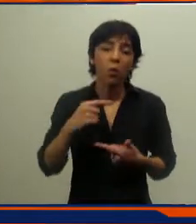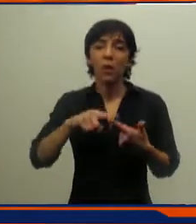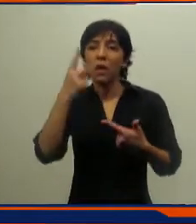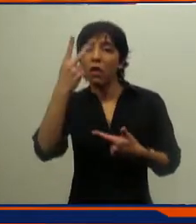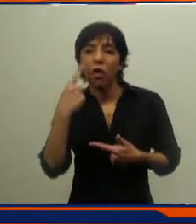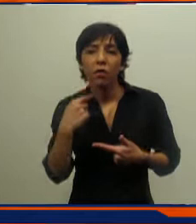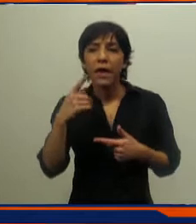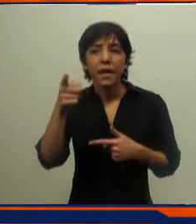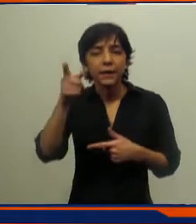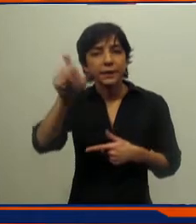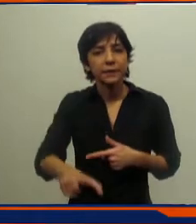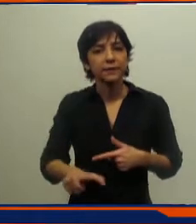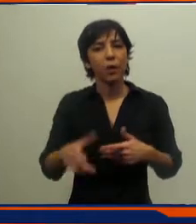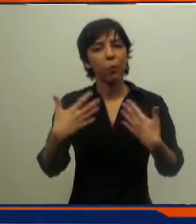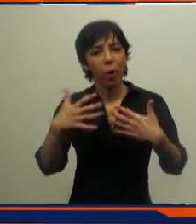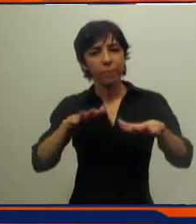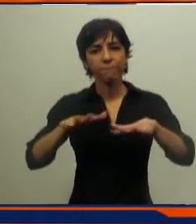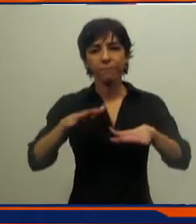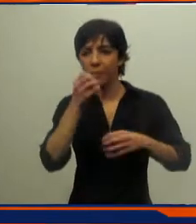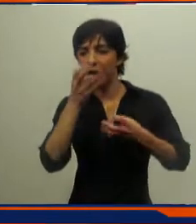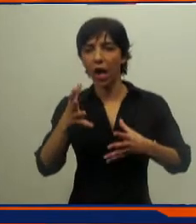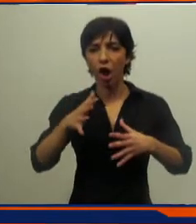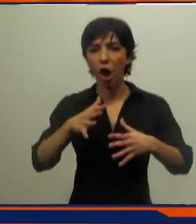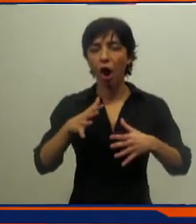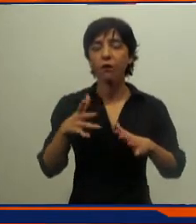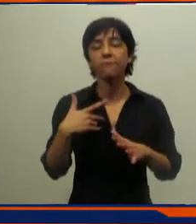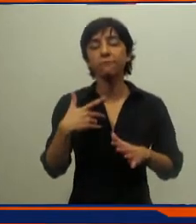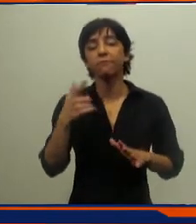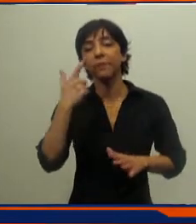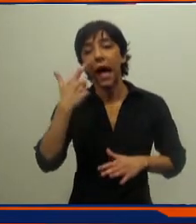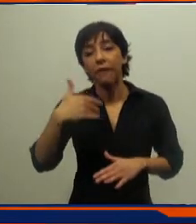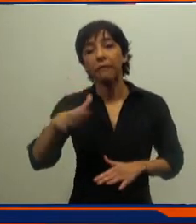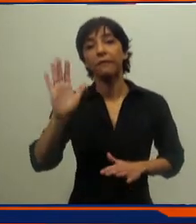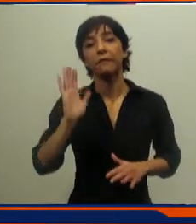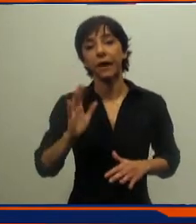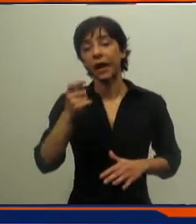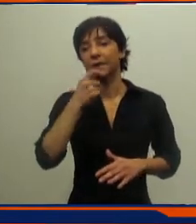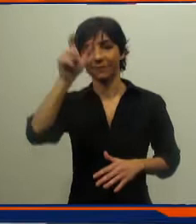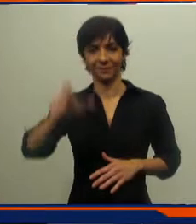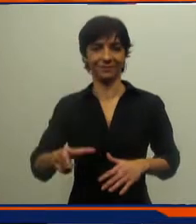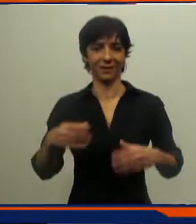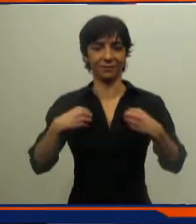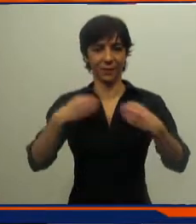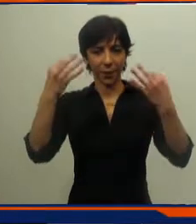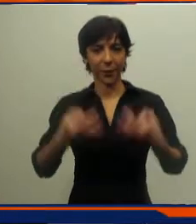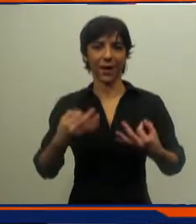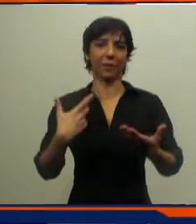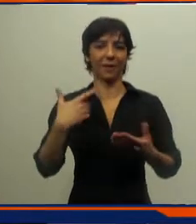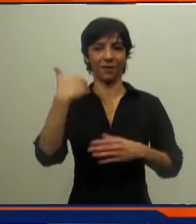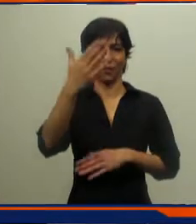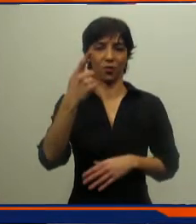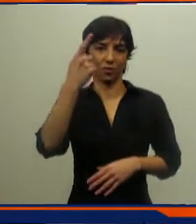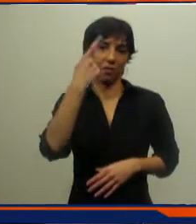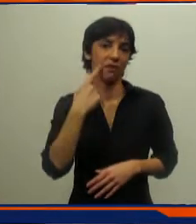moverse y a ver si lo podemos llevar bien para que el día 23 esté en el